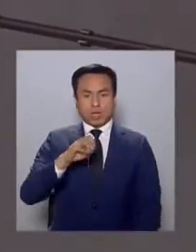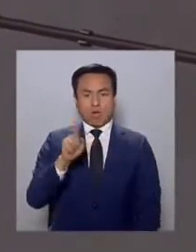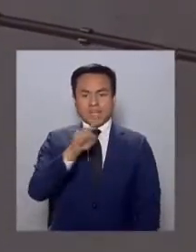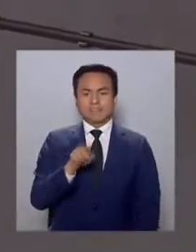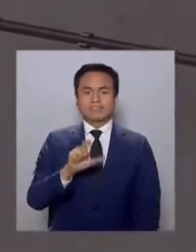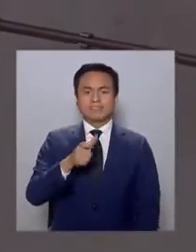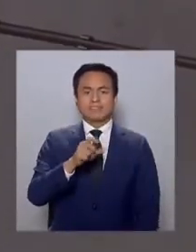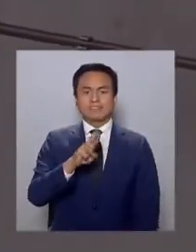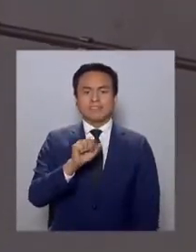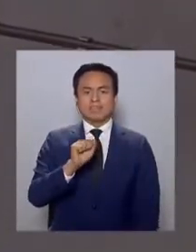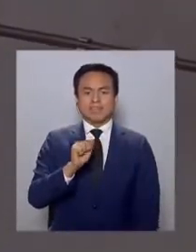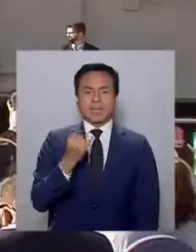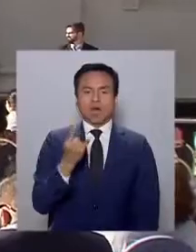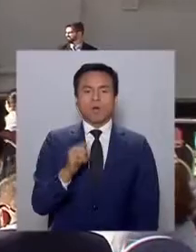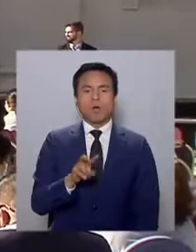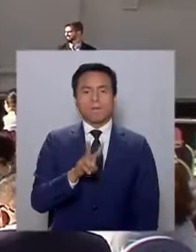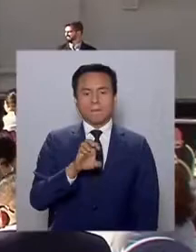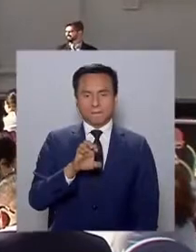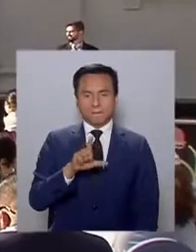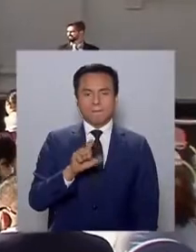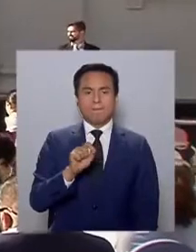Grau Veloso.